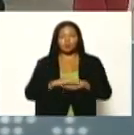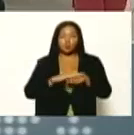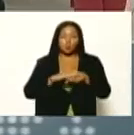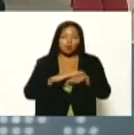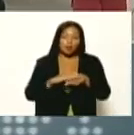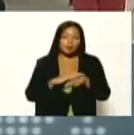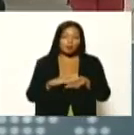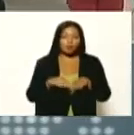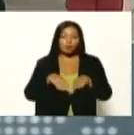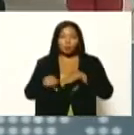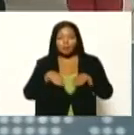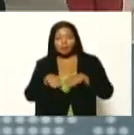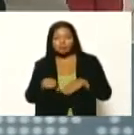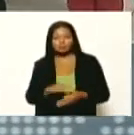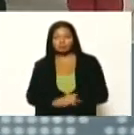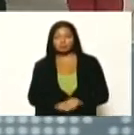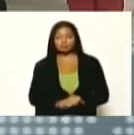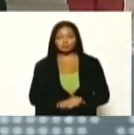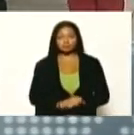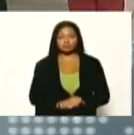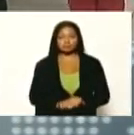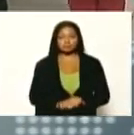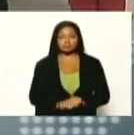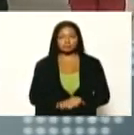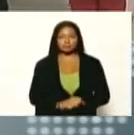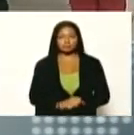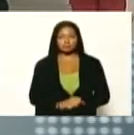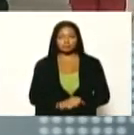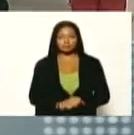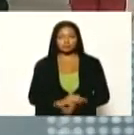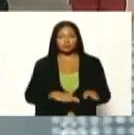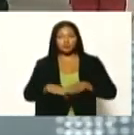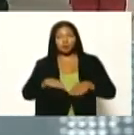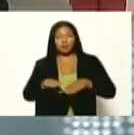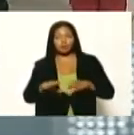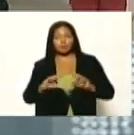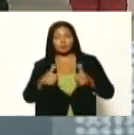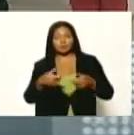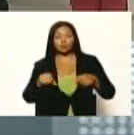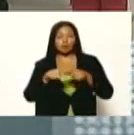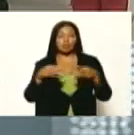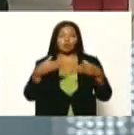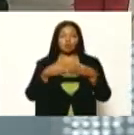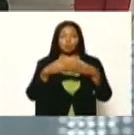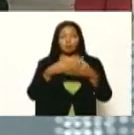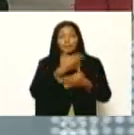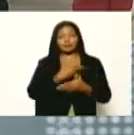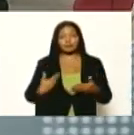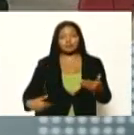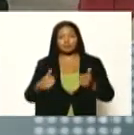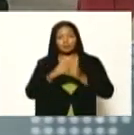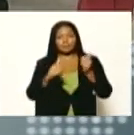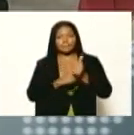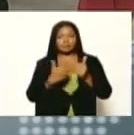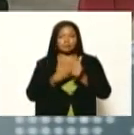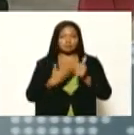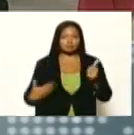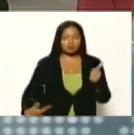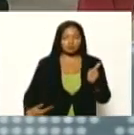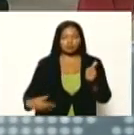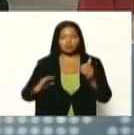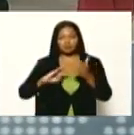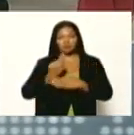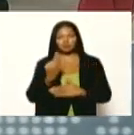¿Ah? El jueves. Tuve la reunión con la nueva junta directiva, la presidenta y vicepresidenta de